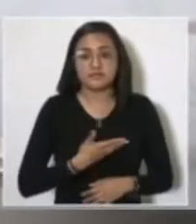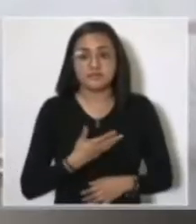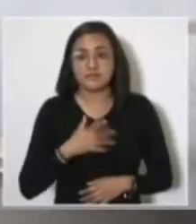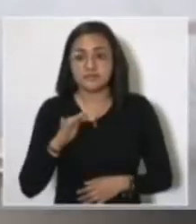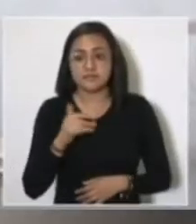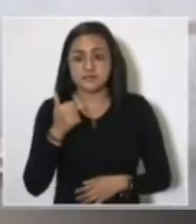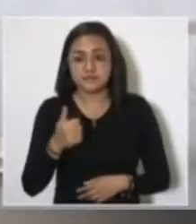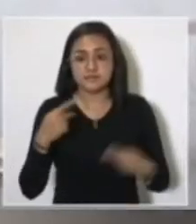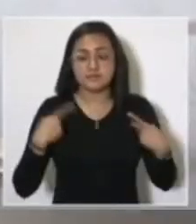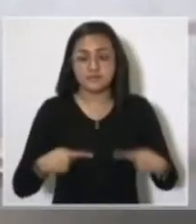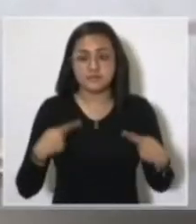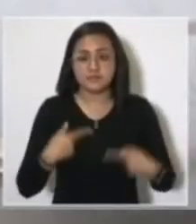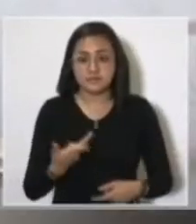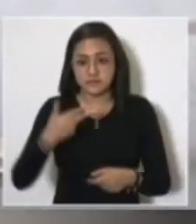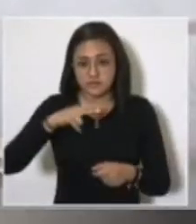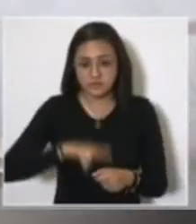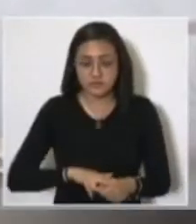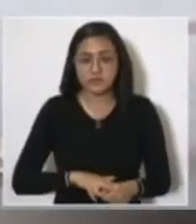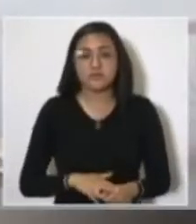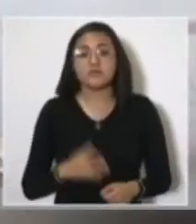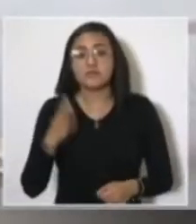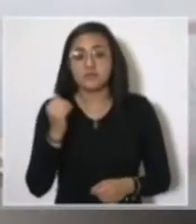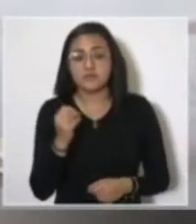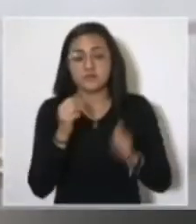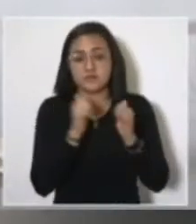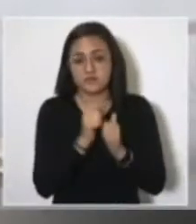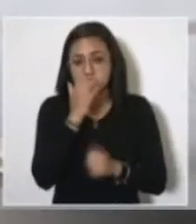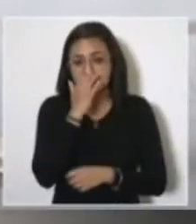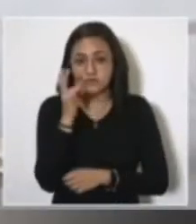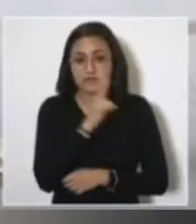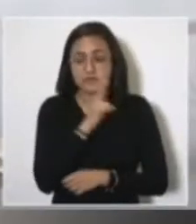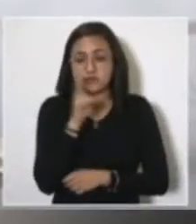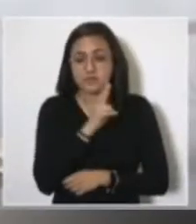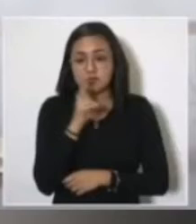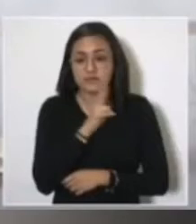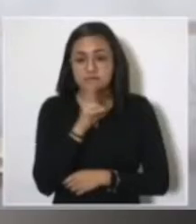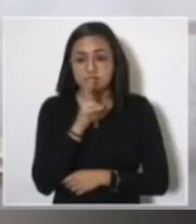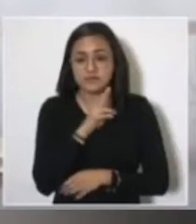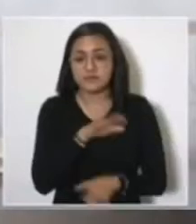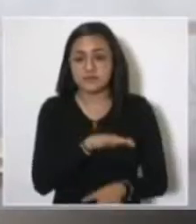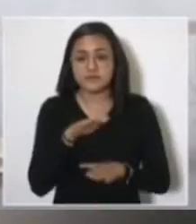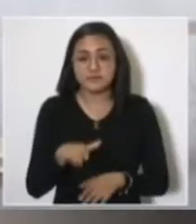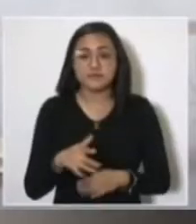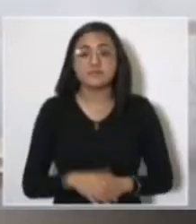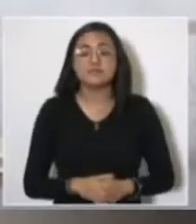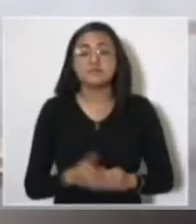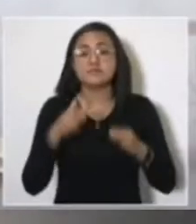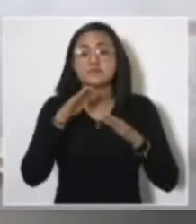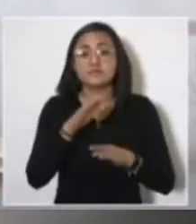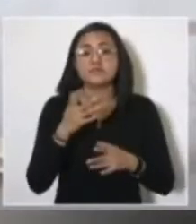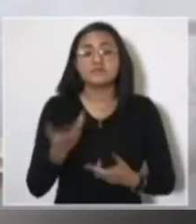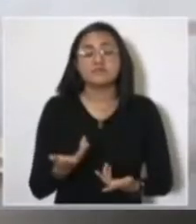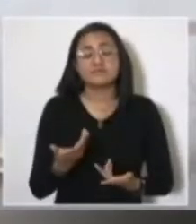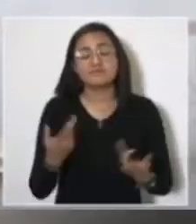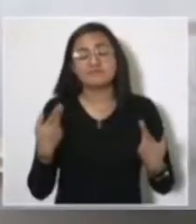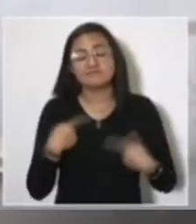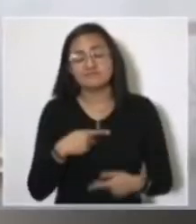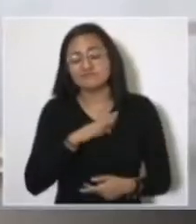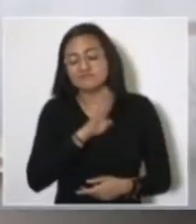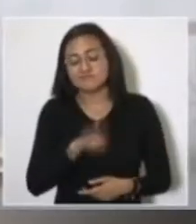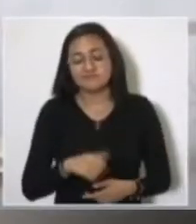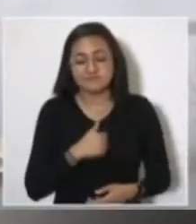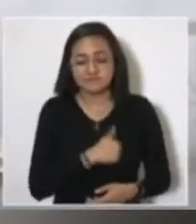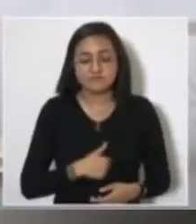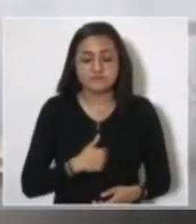56 pacientes hospitalizados nueve de ellos con ventilación mecánica asistida en lo que respecta a lamentablemente las defunciones